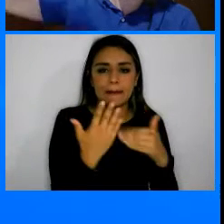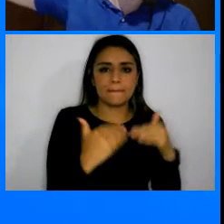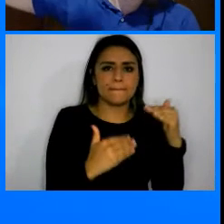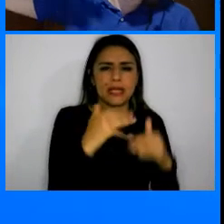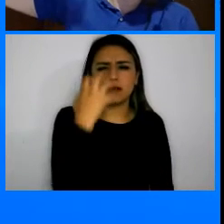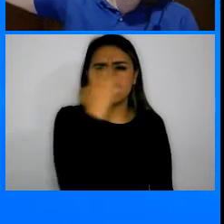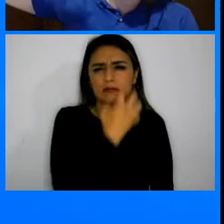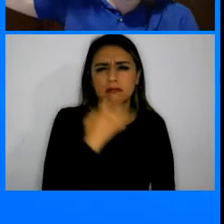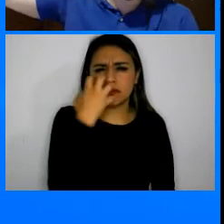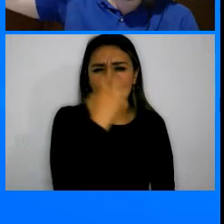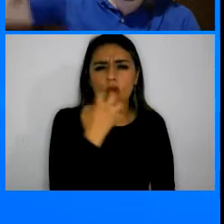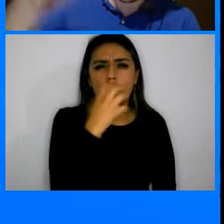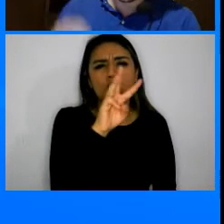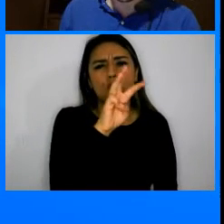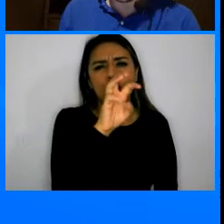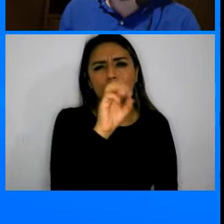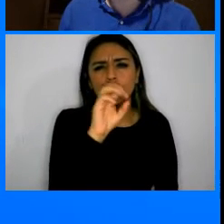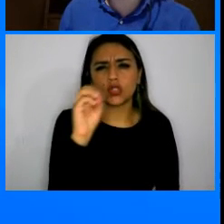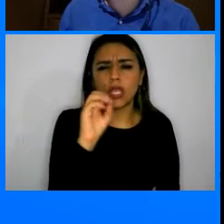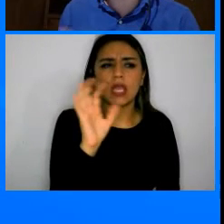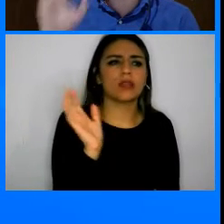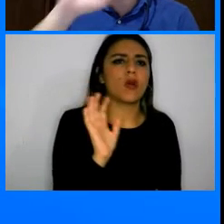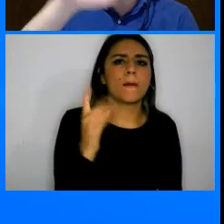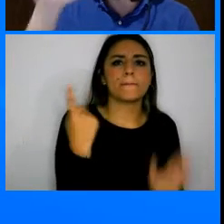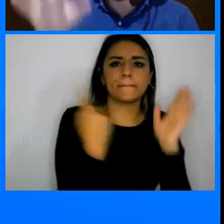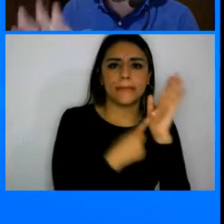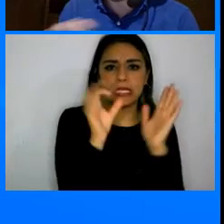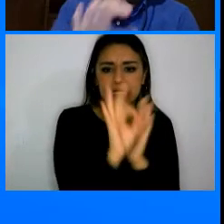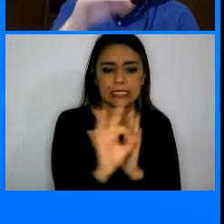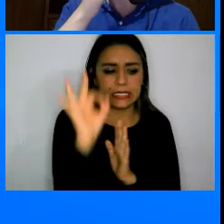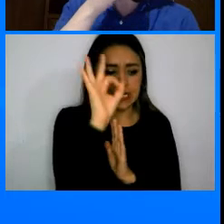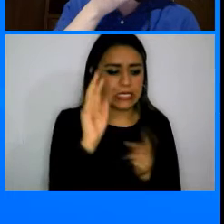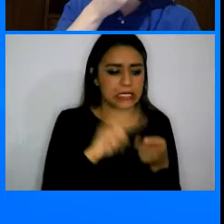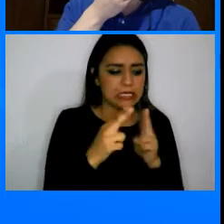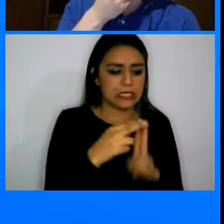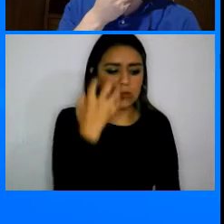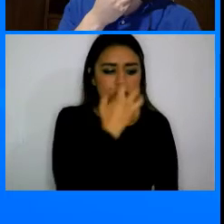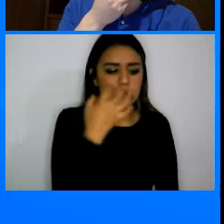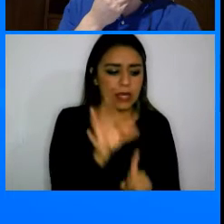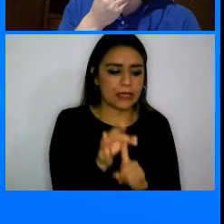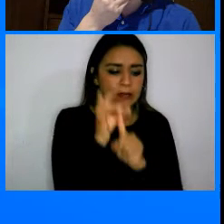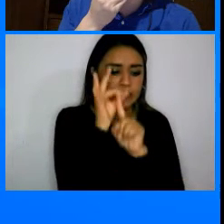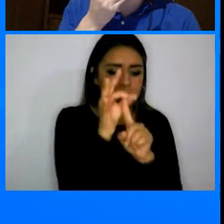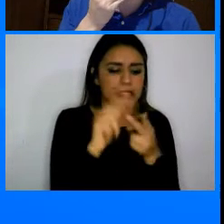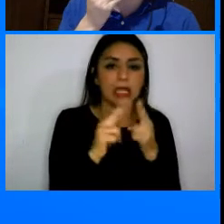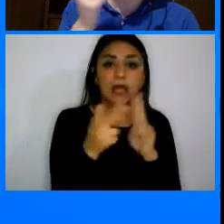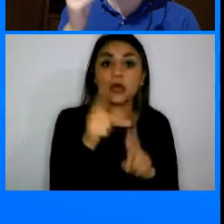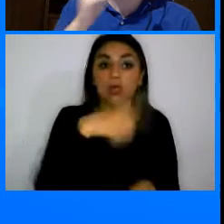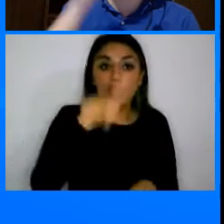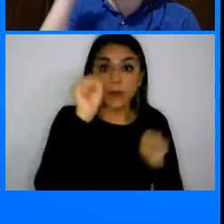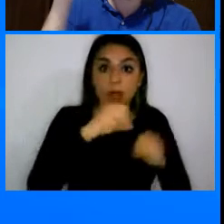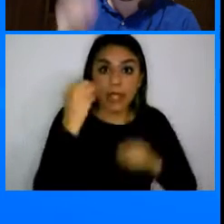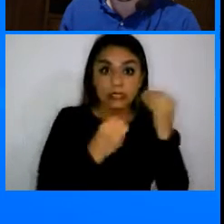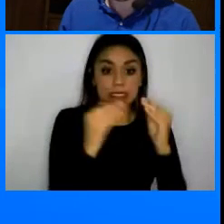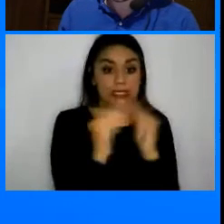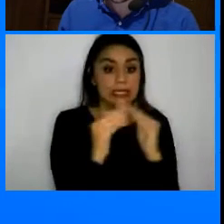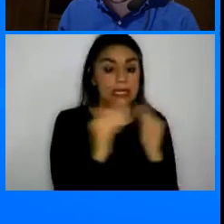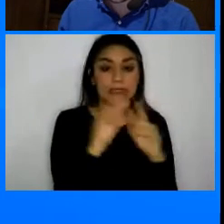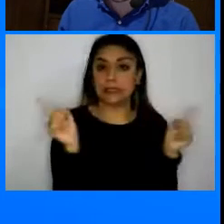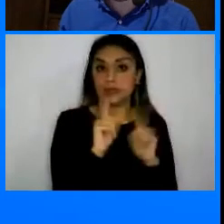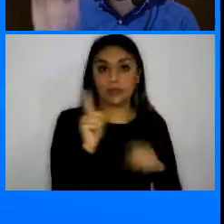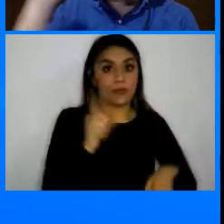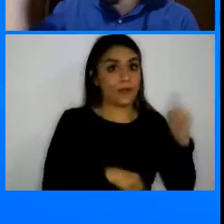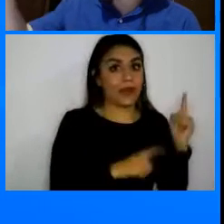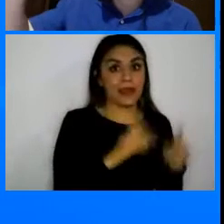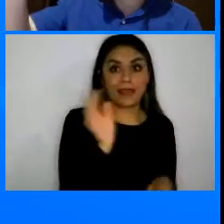por encima de los 800 o por encima de los 1000 grados centígrados en hornos especiales. No es algo que ustedes puedan hacer en casa, es algo que